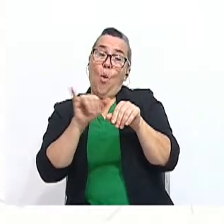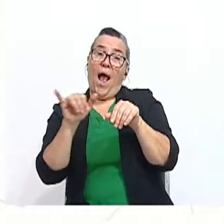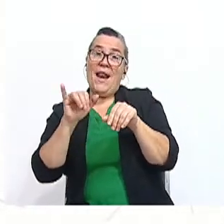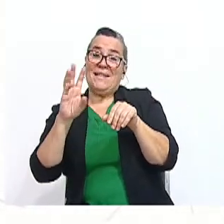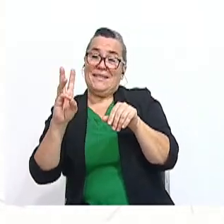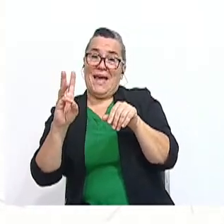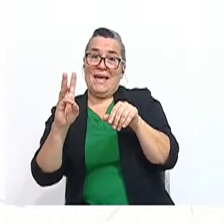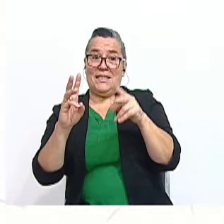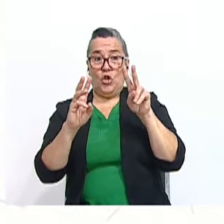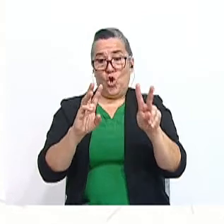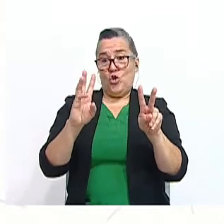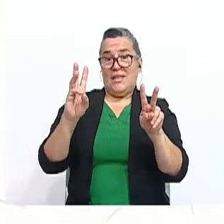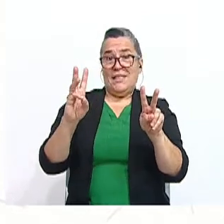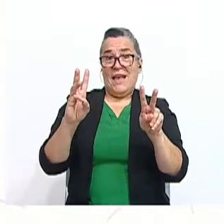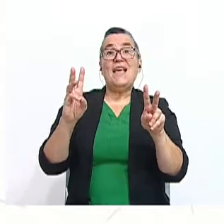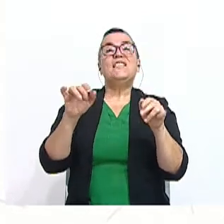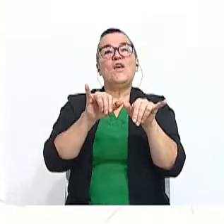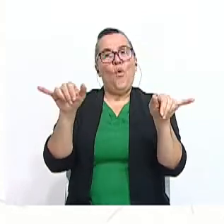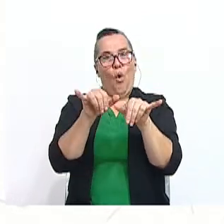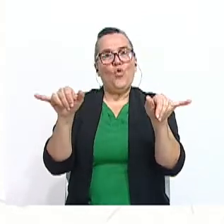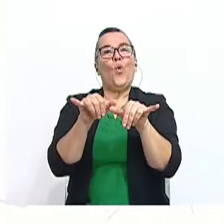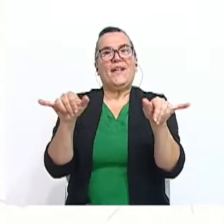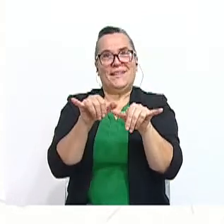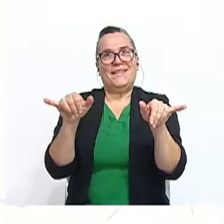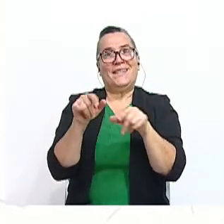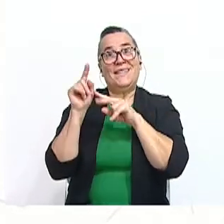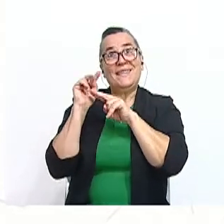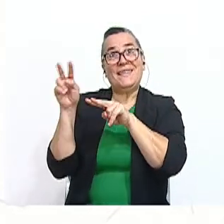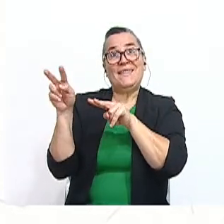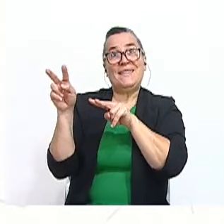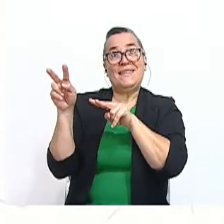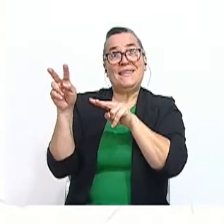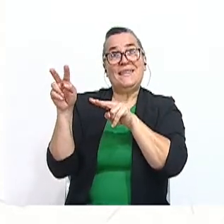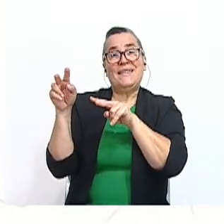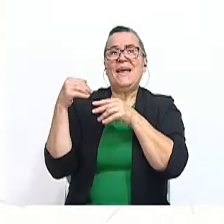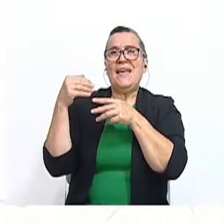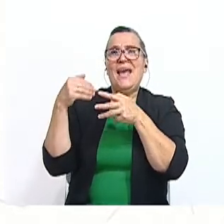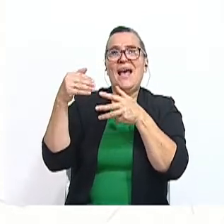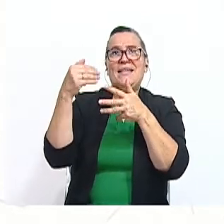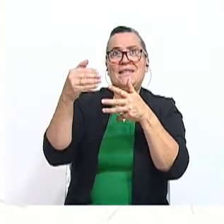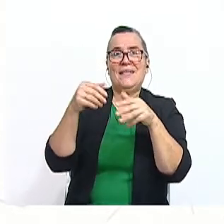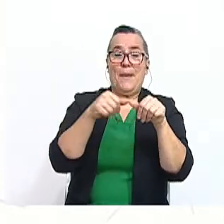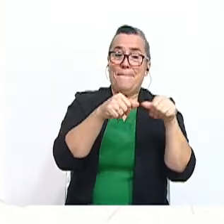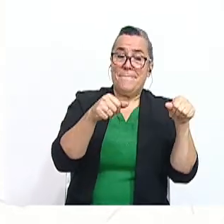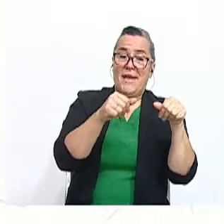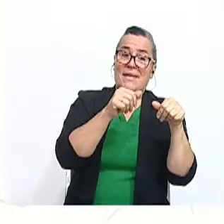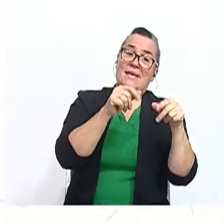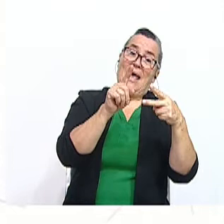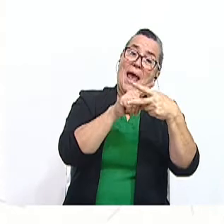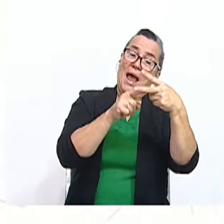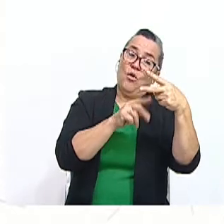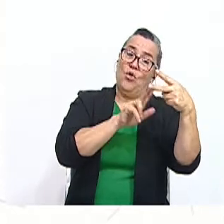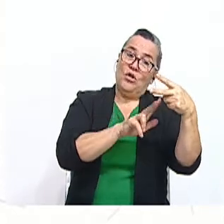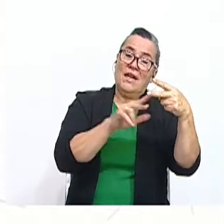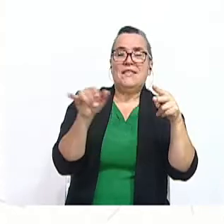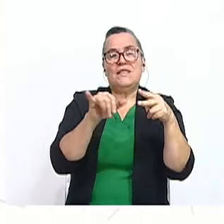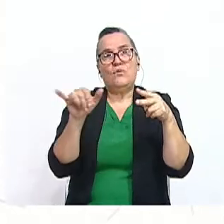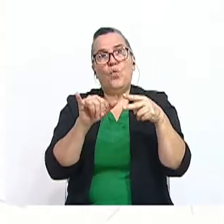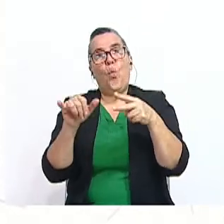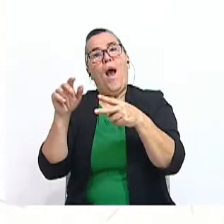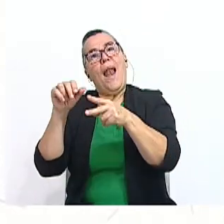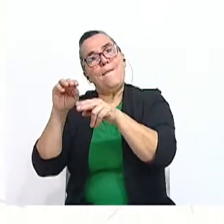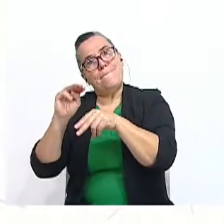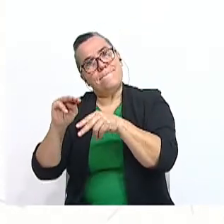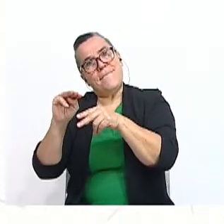los ángulos 2 y 6 son congruentes. Y así sucesivamente con la medida del ángulo 3, es igual a la medida del